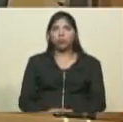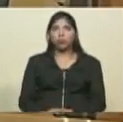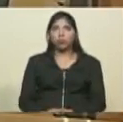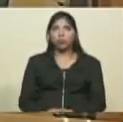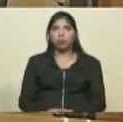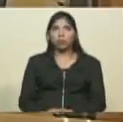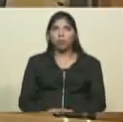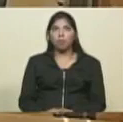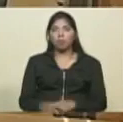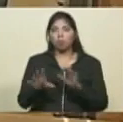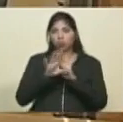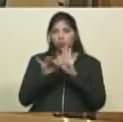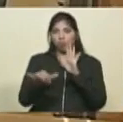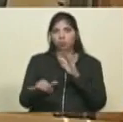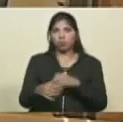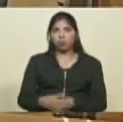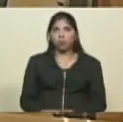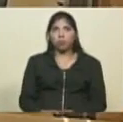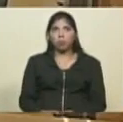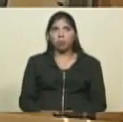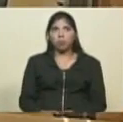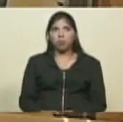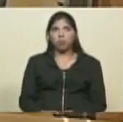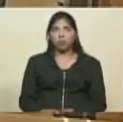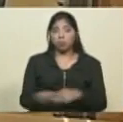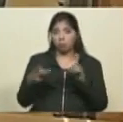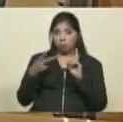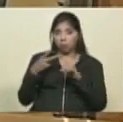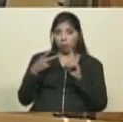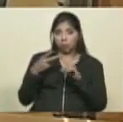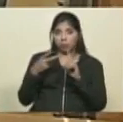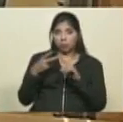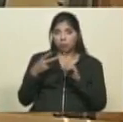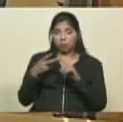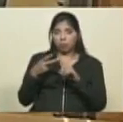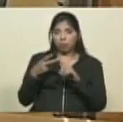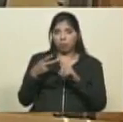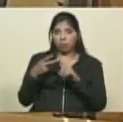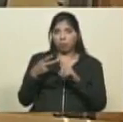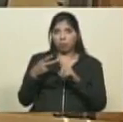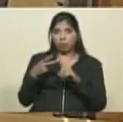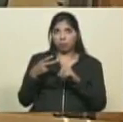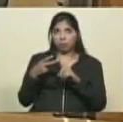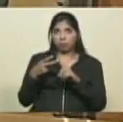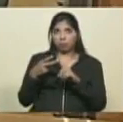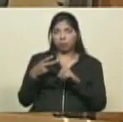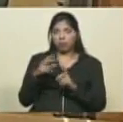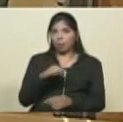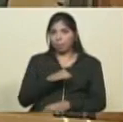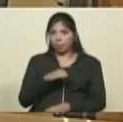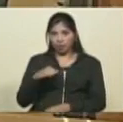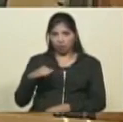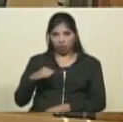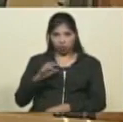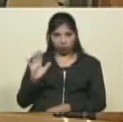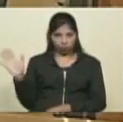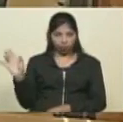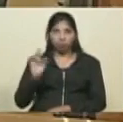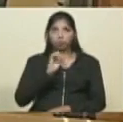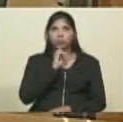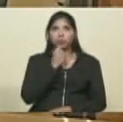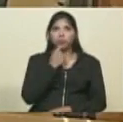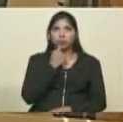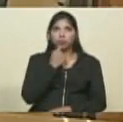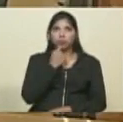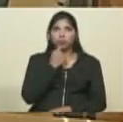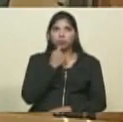Constituyente. Cabe destacar, ciudadana presidenta, que este segundo punto es un punto privado y como tal, en el momento